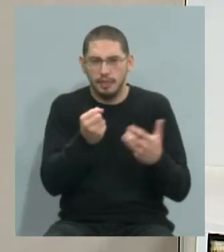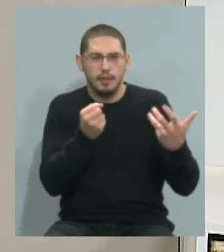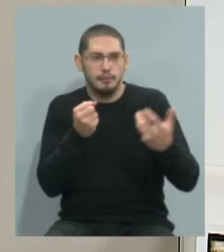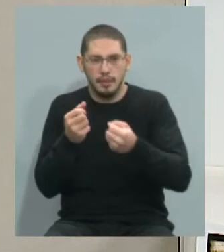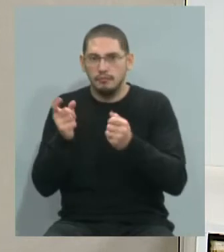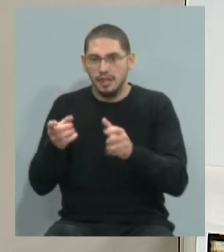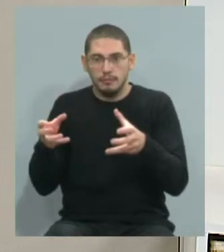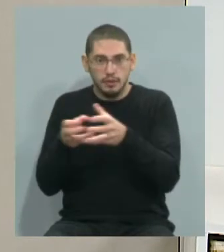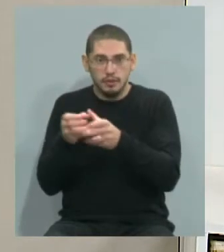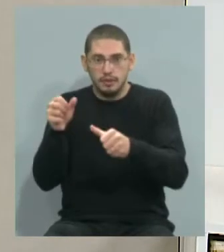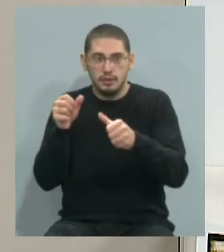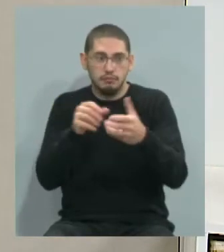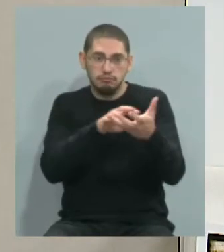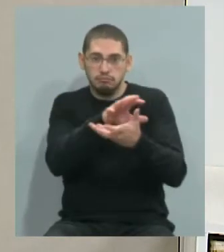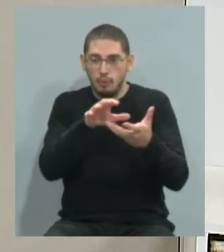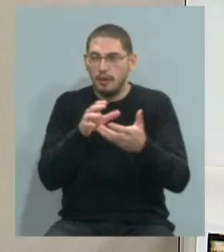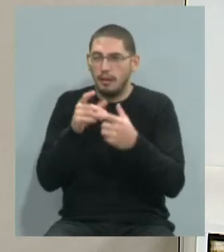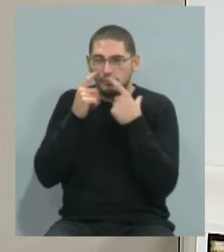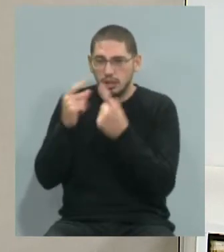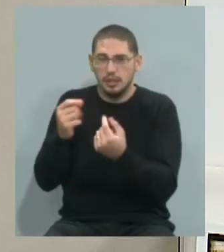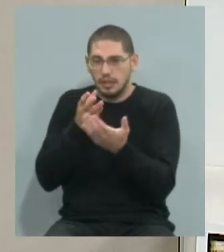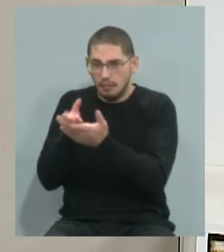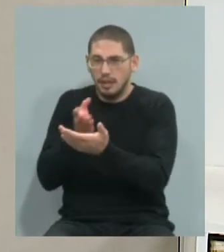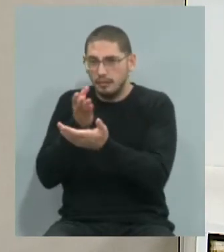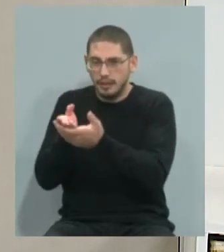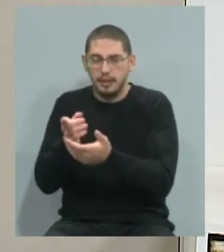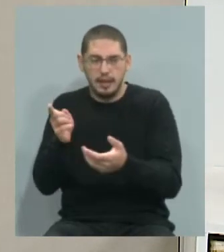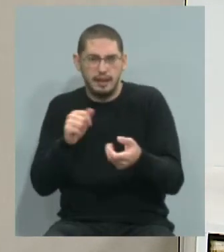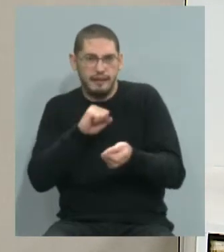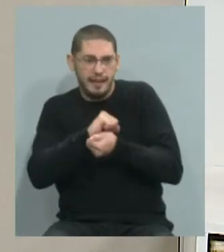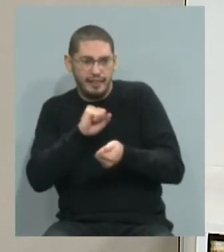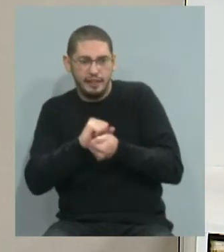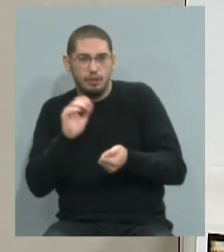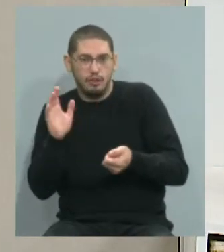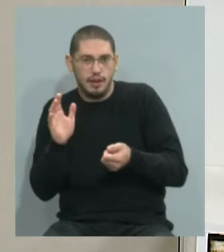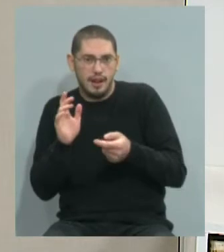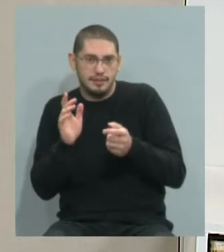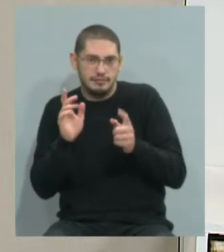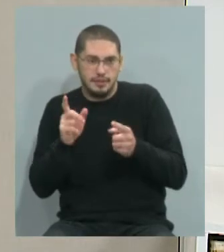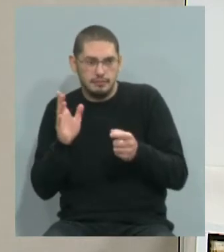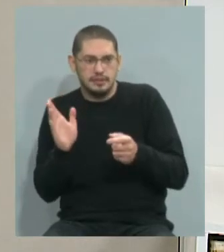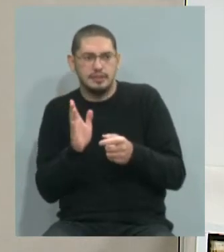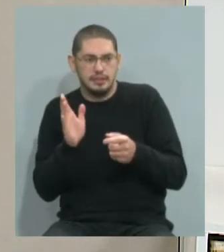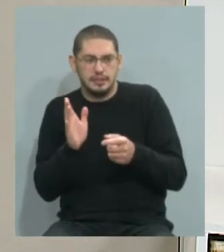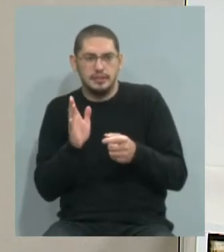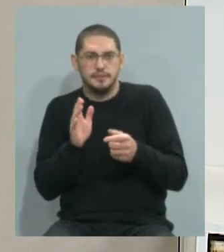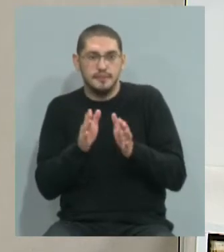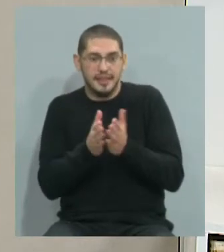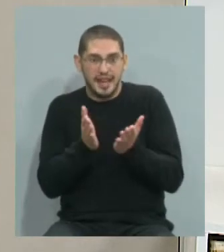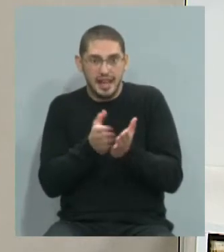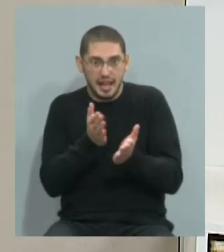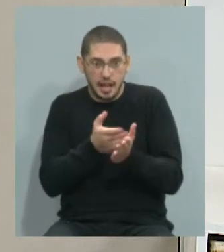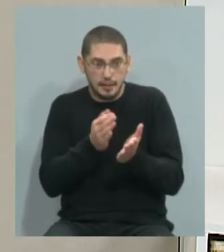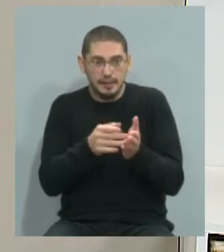propia comunidad. La mayoría de estas grandes editoriales empezaron a ver, incluso por las investigaciones que se hacían, que las revistas que tenían